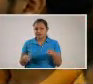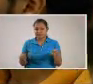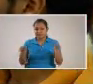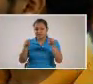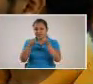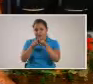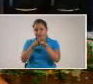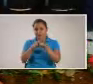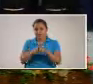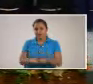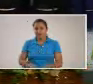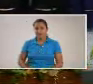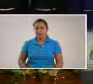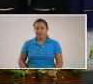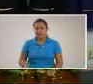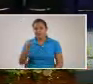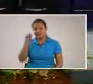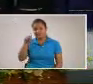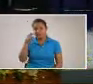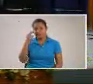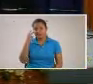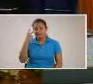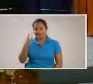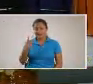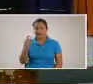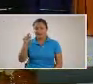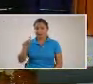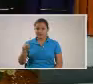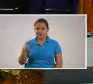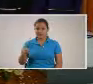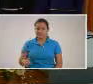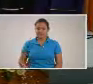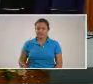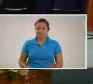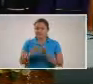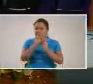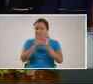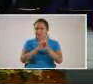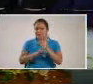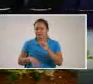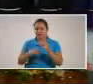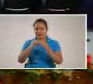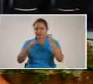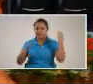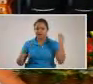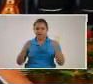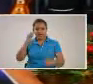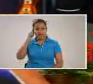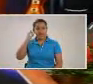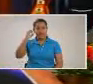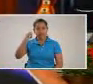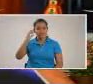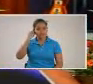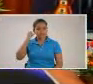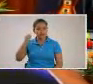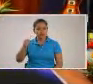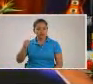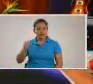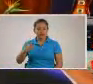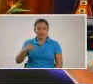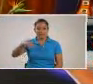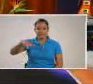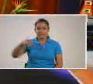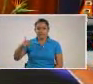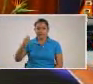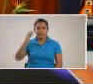describiendo, si usted quiere verlo así, el episodio final de Gog y Magog. El punto final,